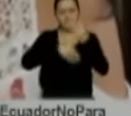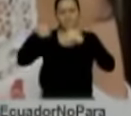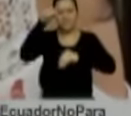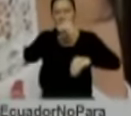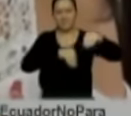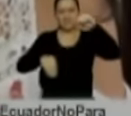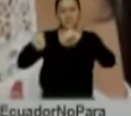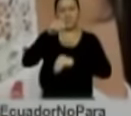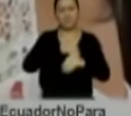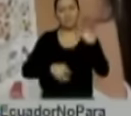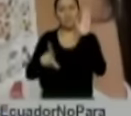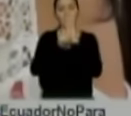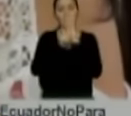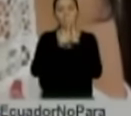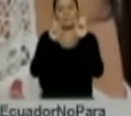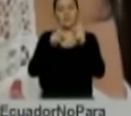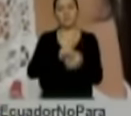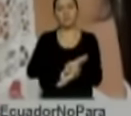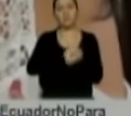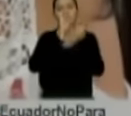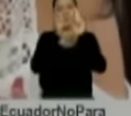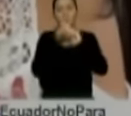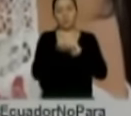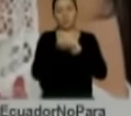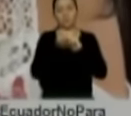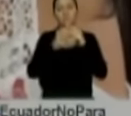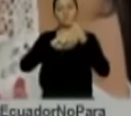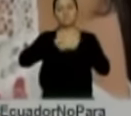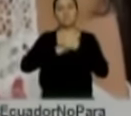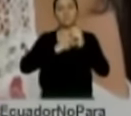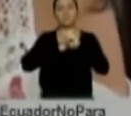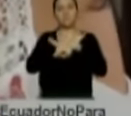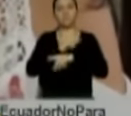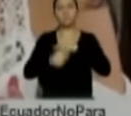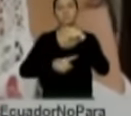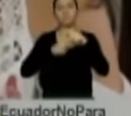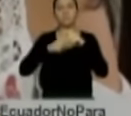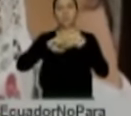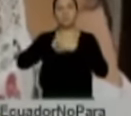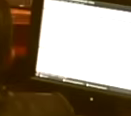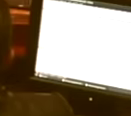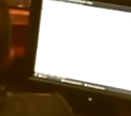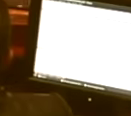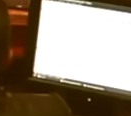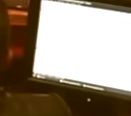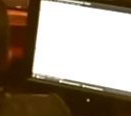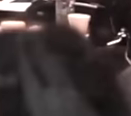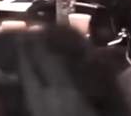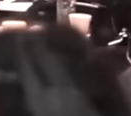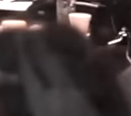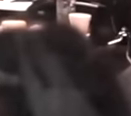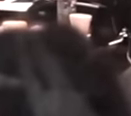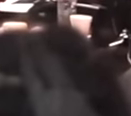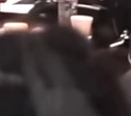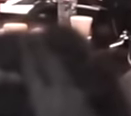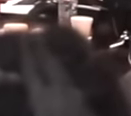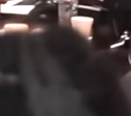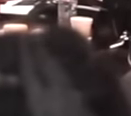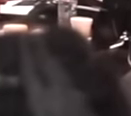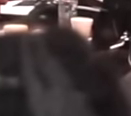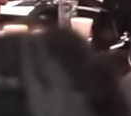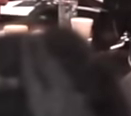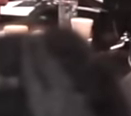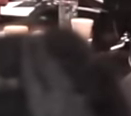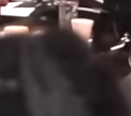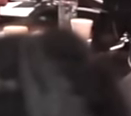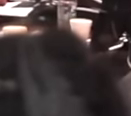no solamente regula medicina prepagada, regula seguros y seguros también internacionales en el área de la salud. Otra de las normativas aprobadas en este año